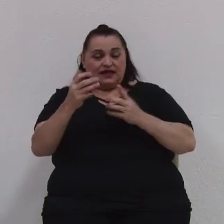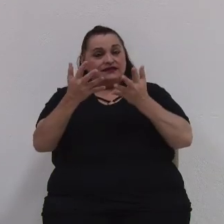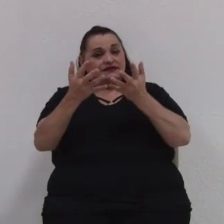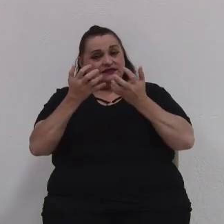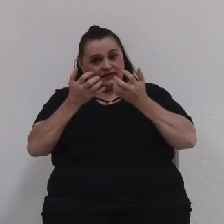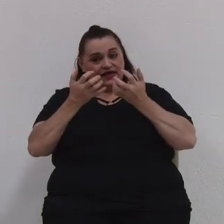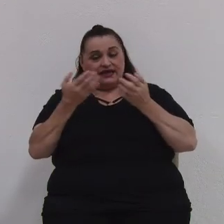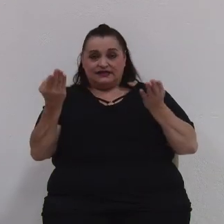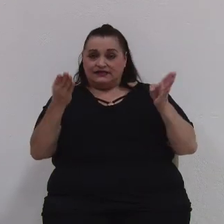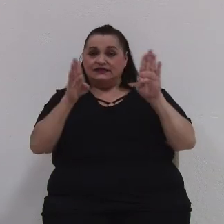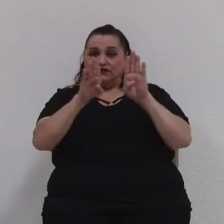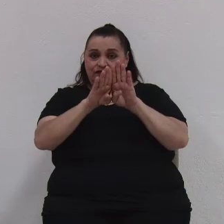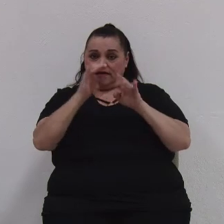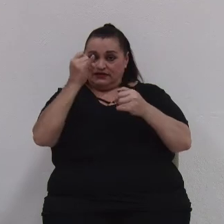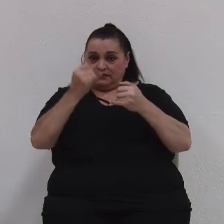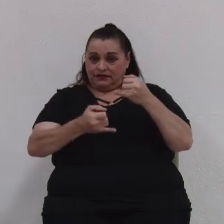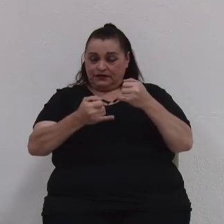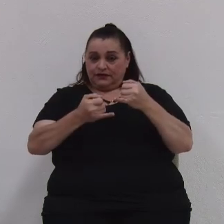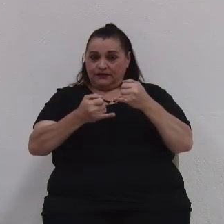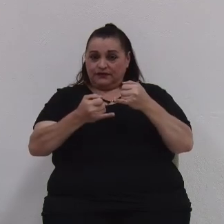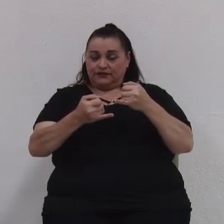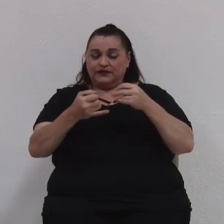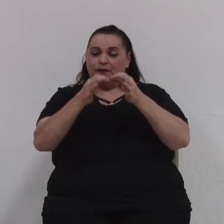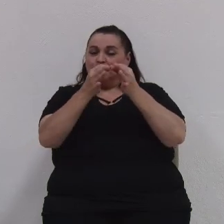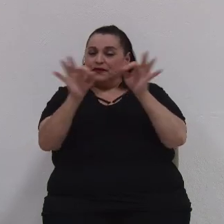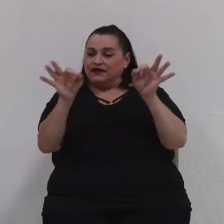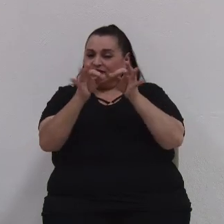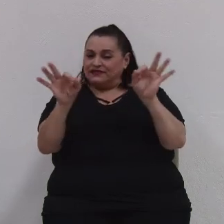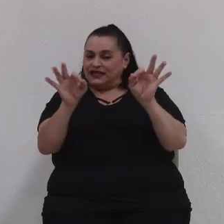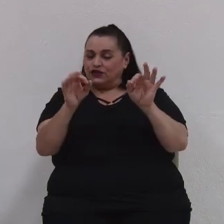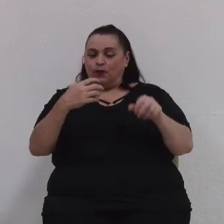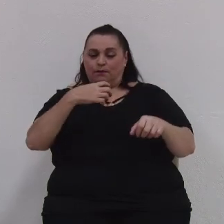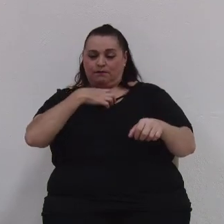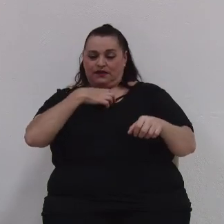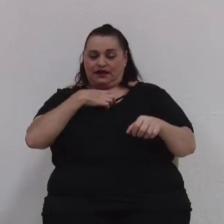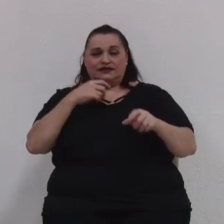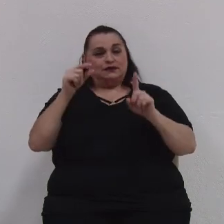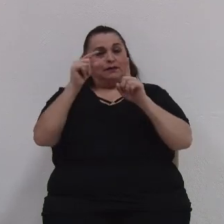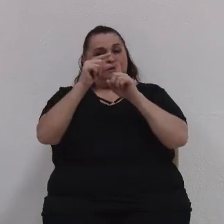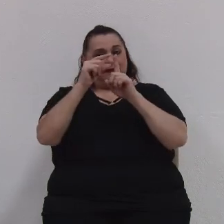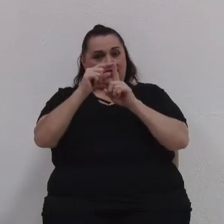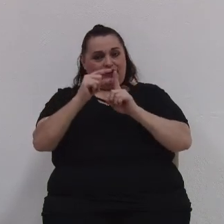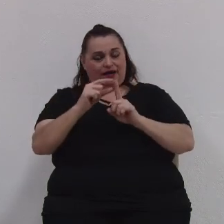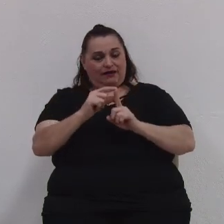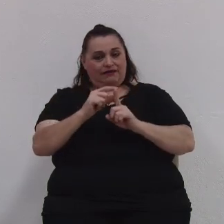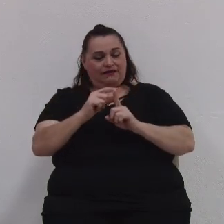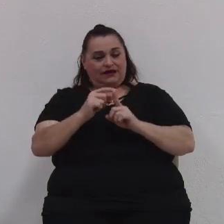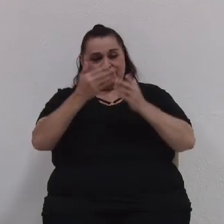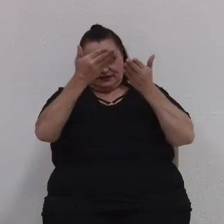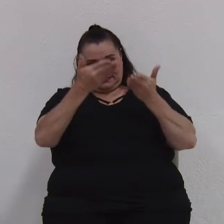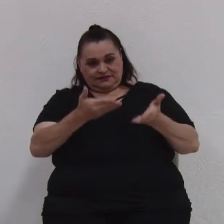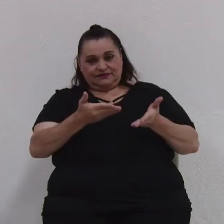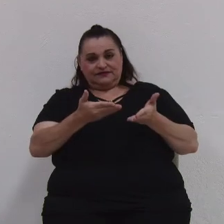quisiera cerrar parafraseando y haciendo mías las palabras de